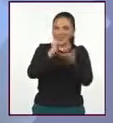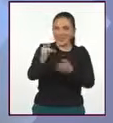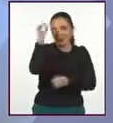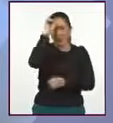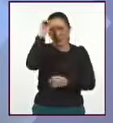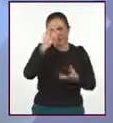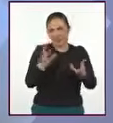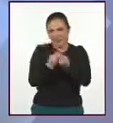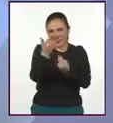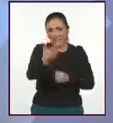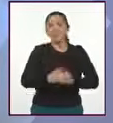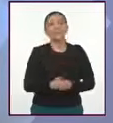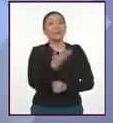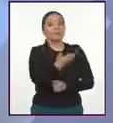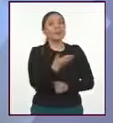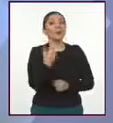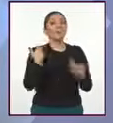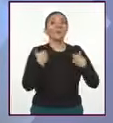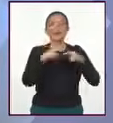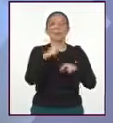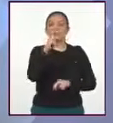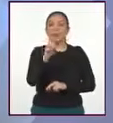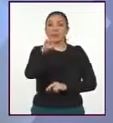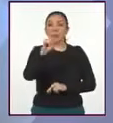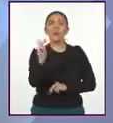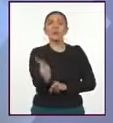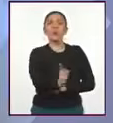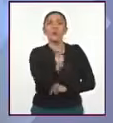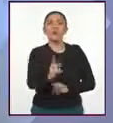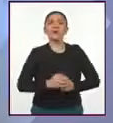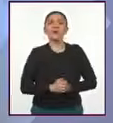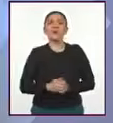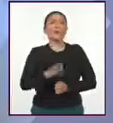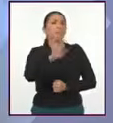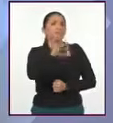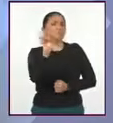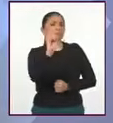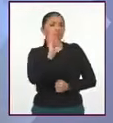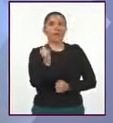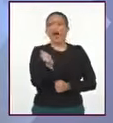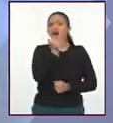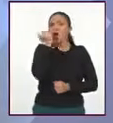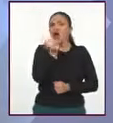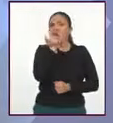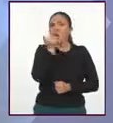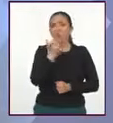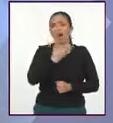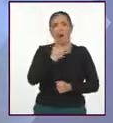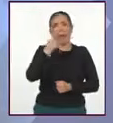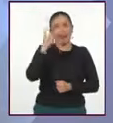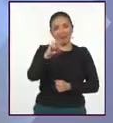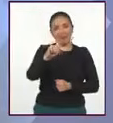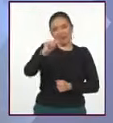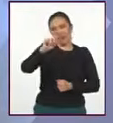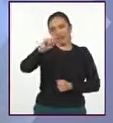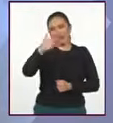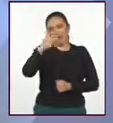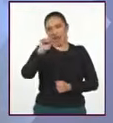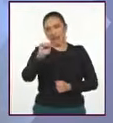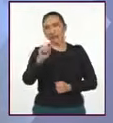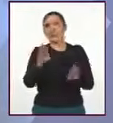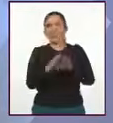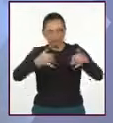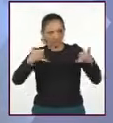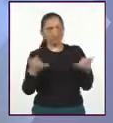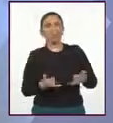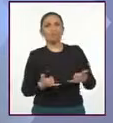nosotros. El maestro Pedro tiene una pregunta. En el caso de alumnos con TDAH, con actitud desafiante,